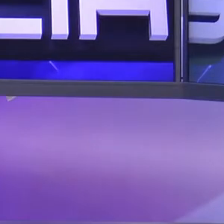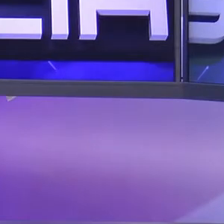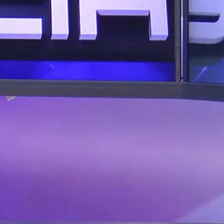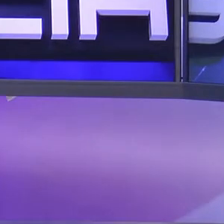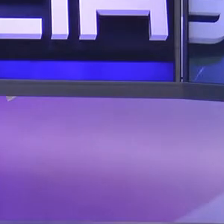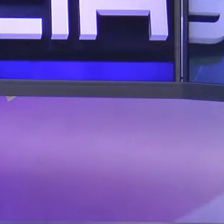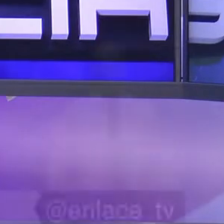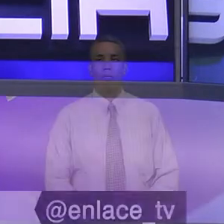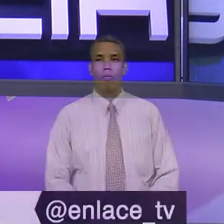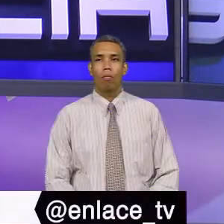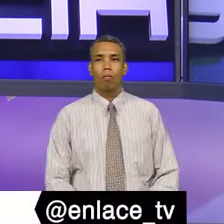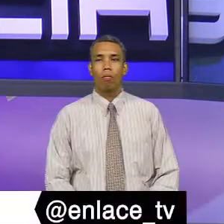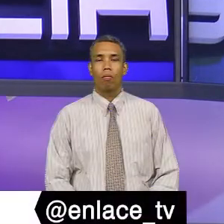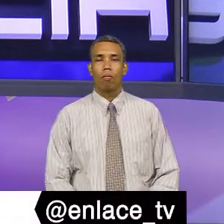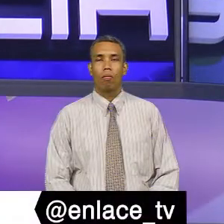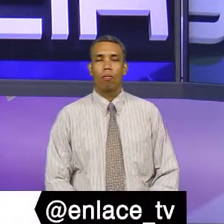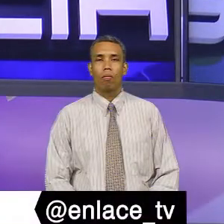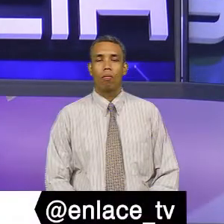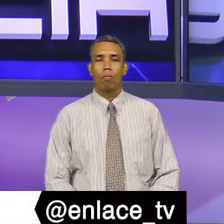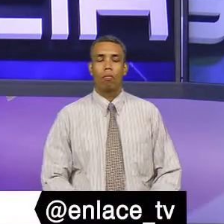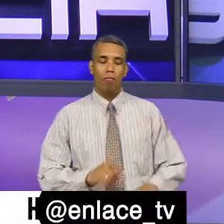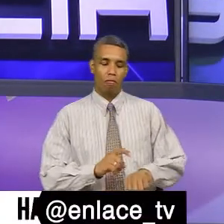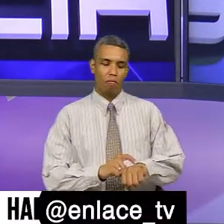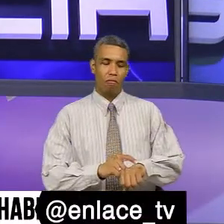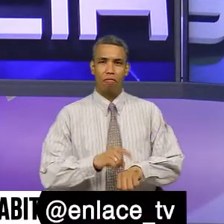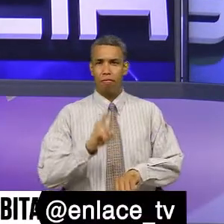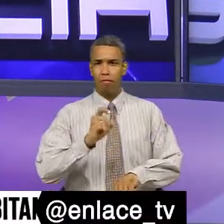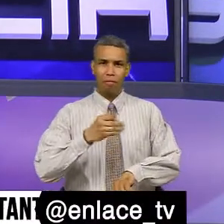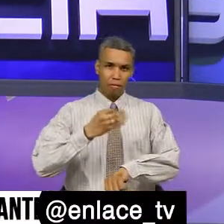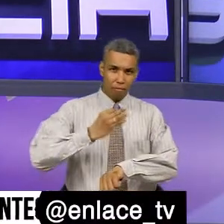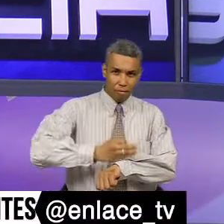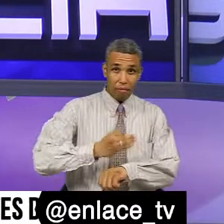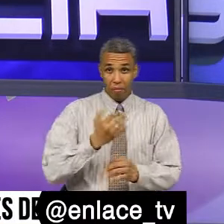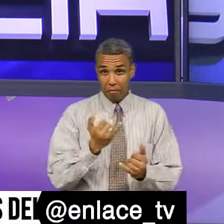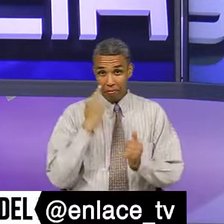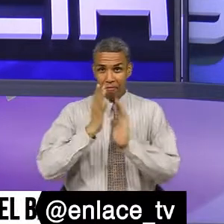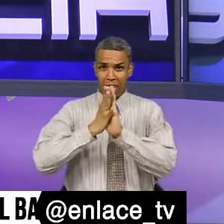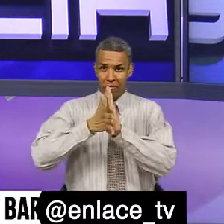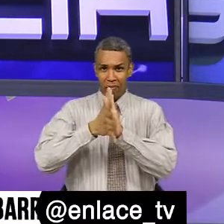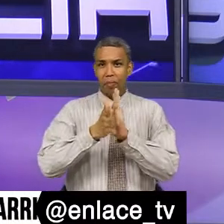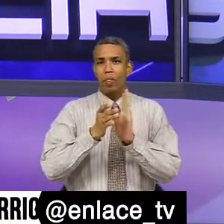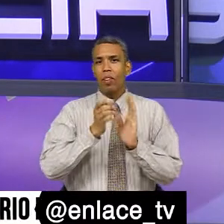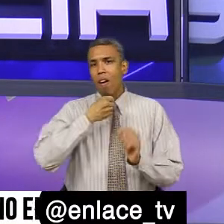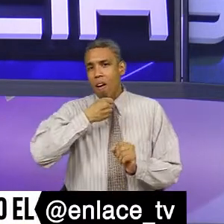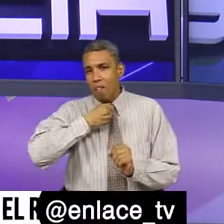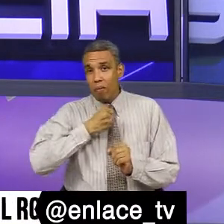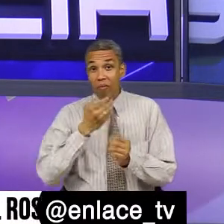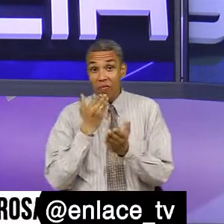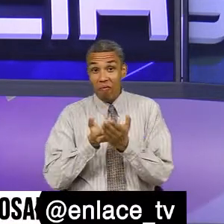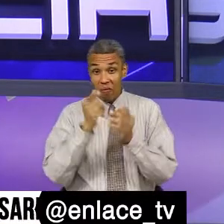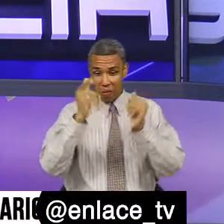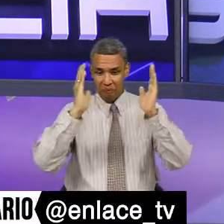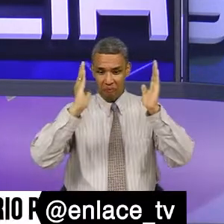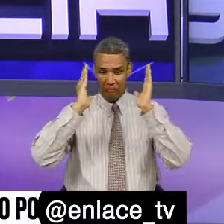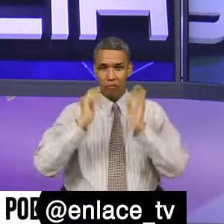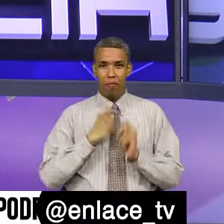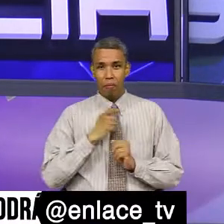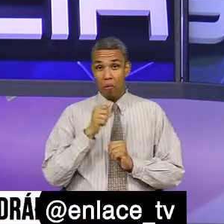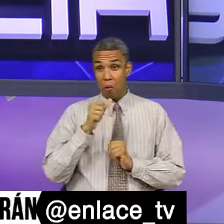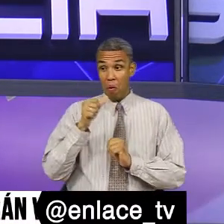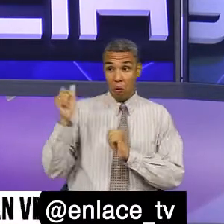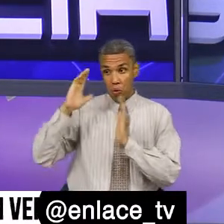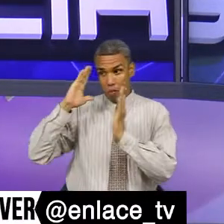6:30 en punto de la tarde. Muy buenas tardes, bienvenidos. Esto es Enlace Noticias, lo que usted quiere ver el fin de semana. Gracias por preferirnos para estar bien